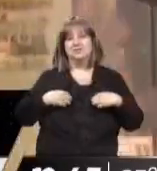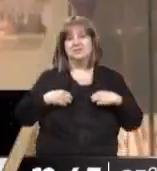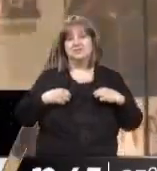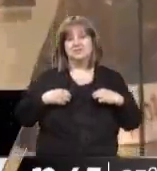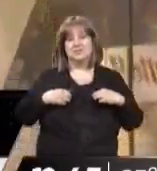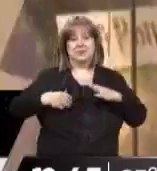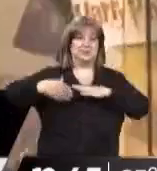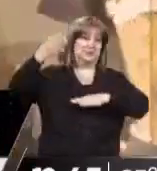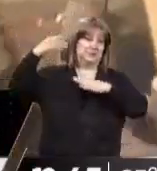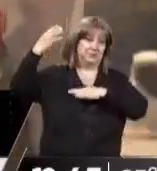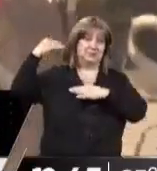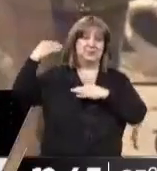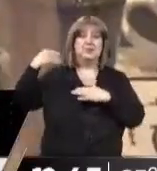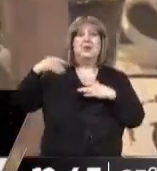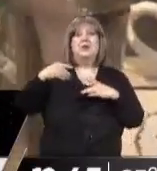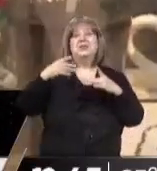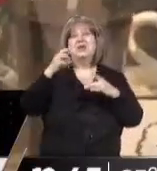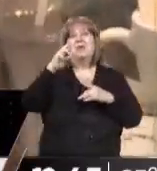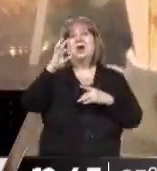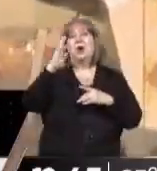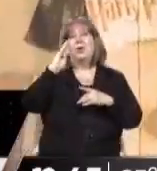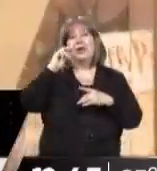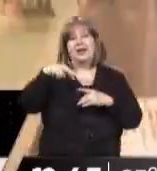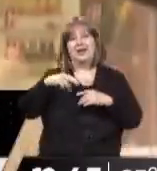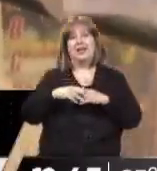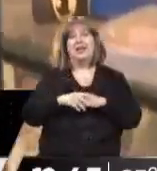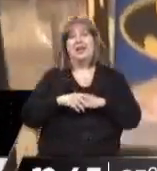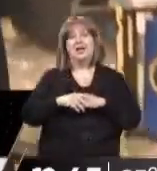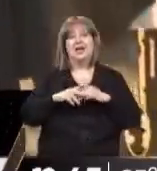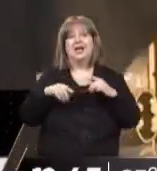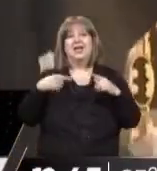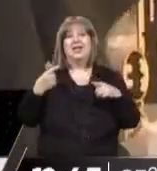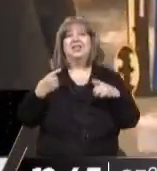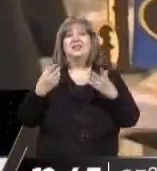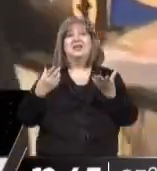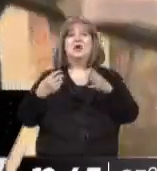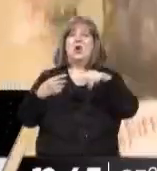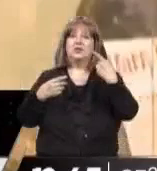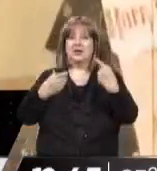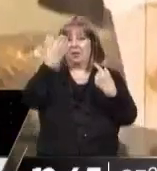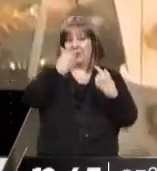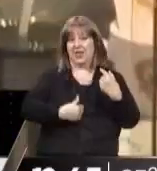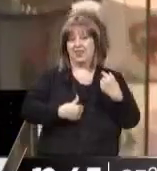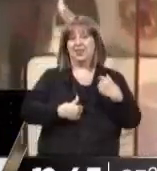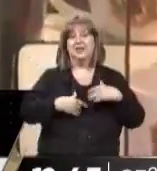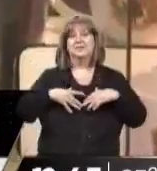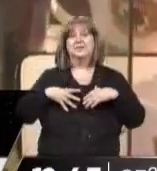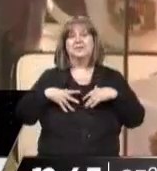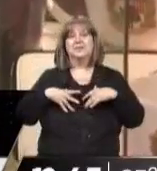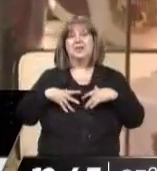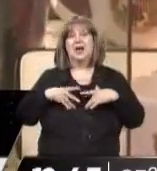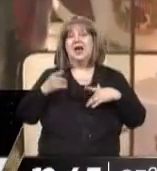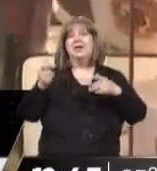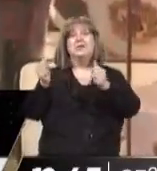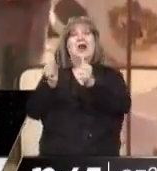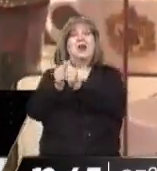retro, con Batman y Robin. Y esa ni la entendí, ¿de cuál? Esta sería Harley Quinn, que es como la secuaz del Guasón,